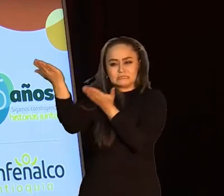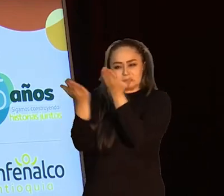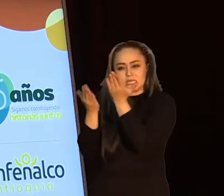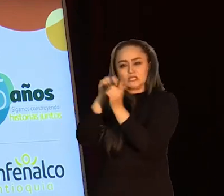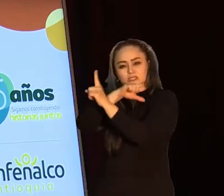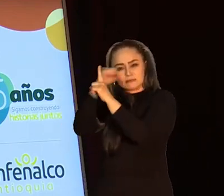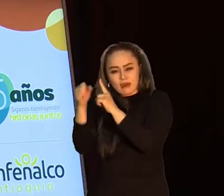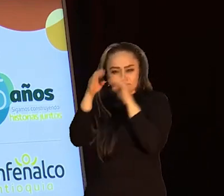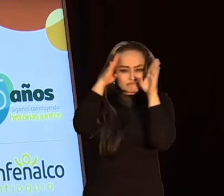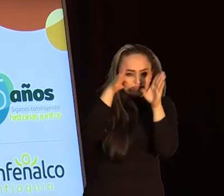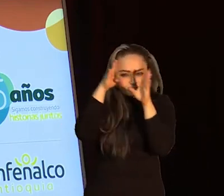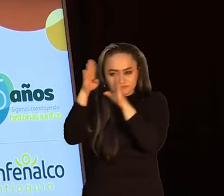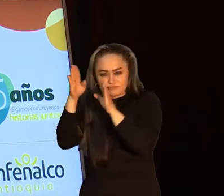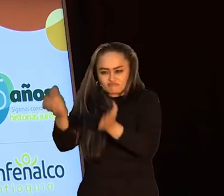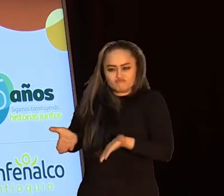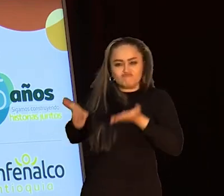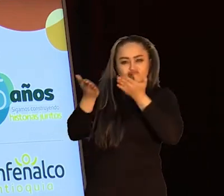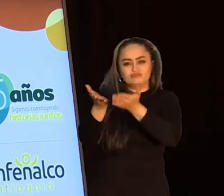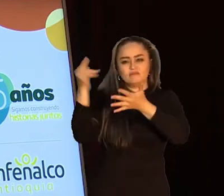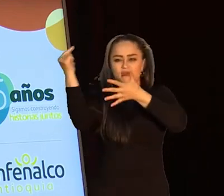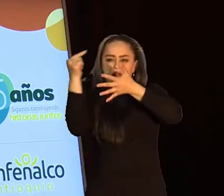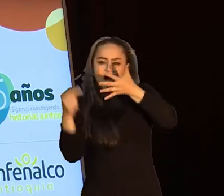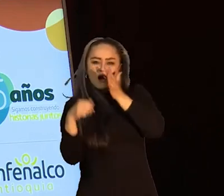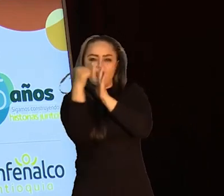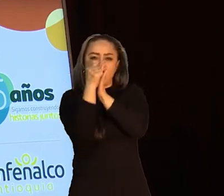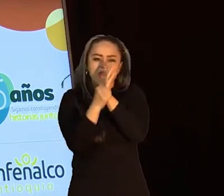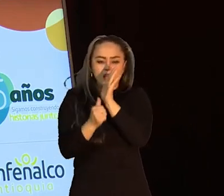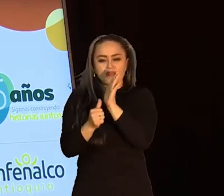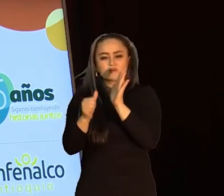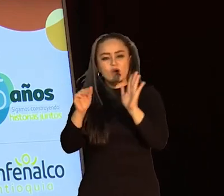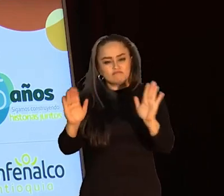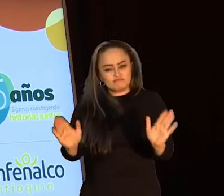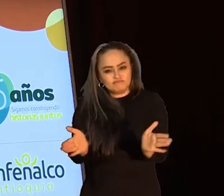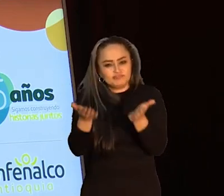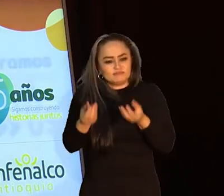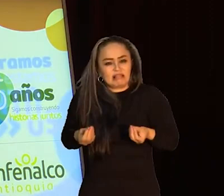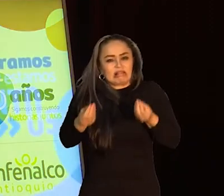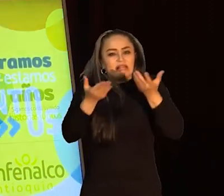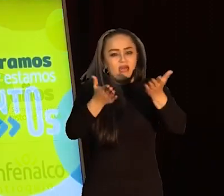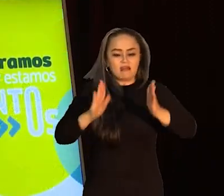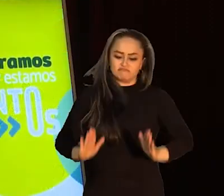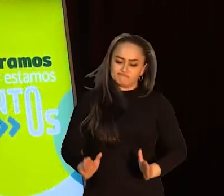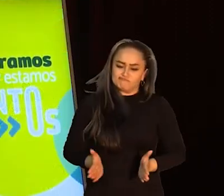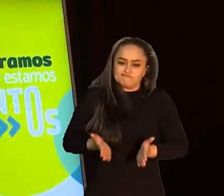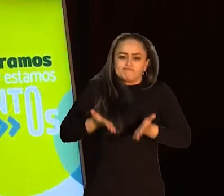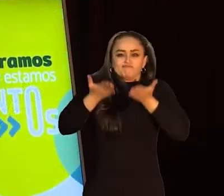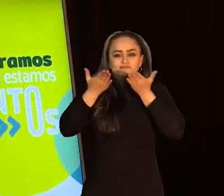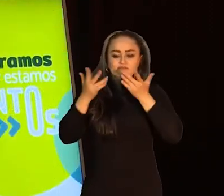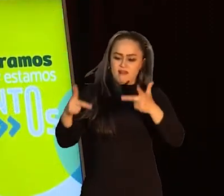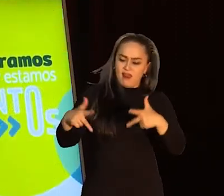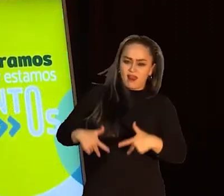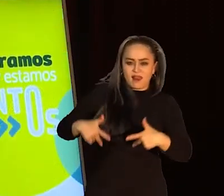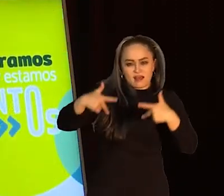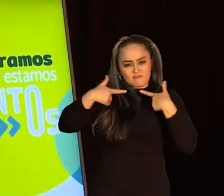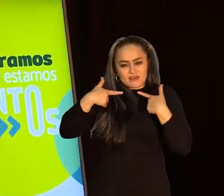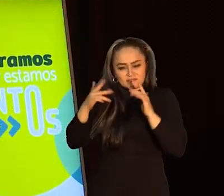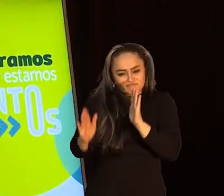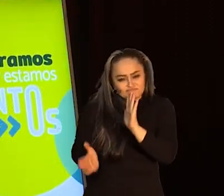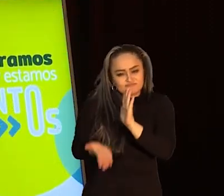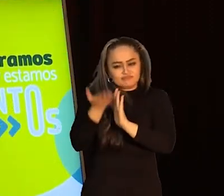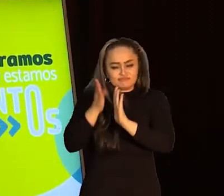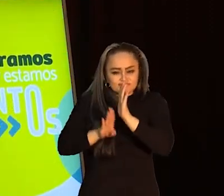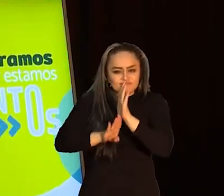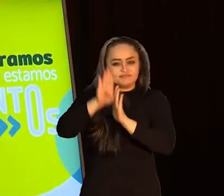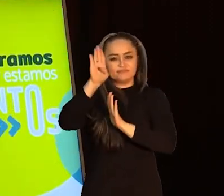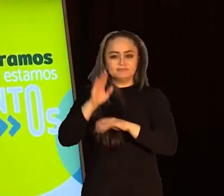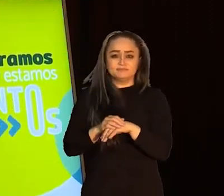sociales para generar bienestar en todos los momentos importantes de la vida. Estar